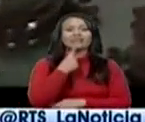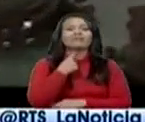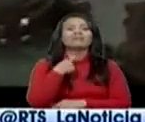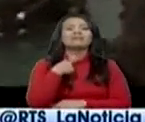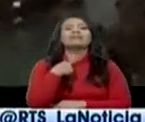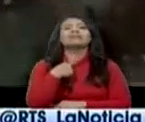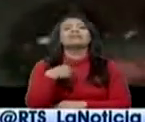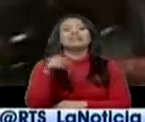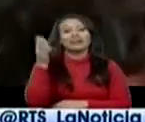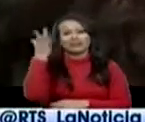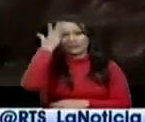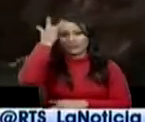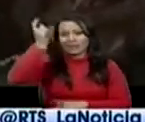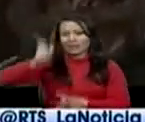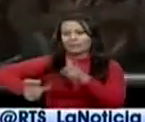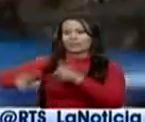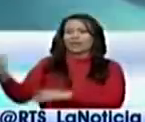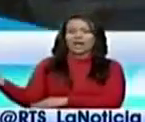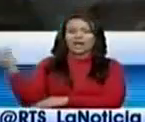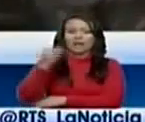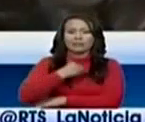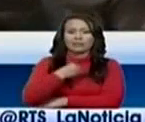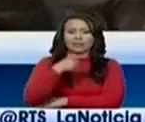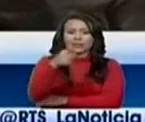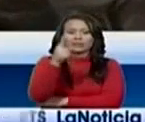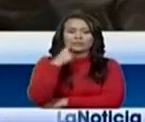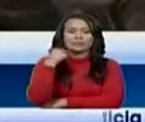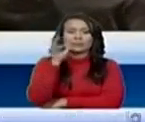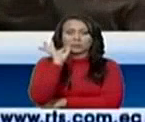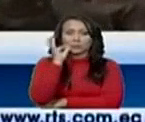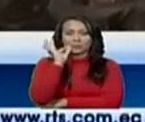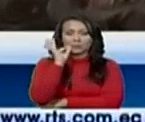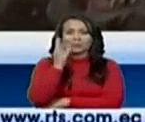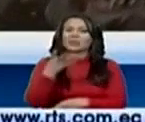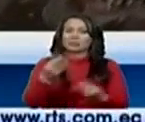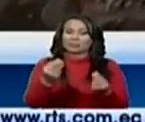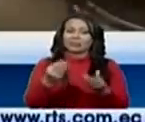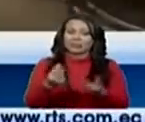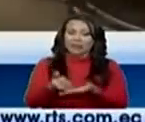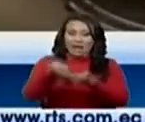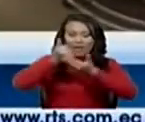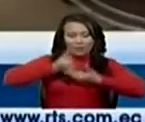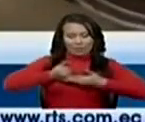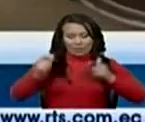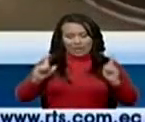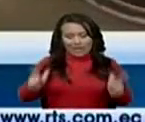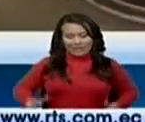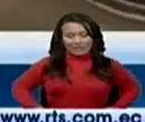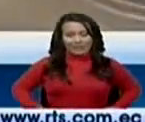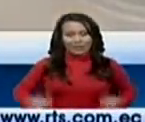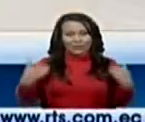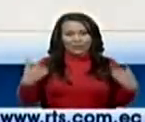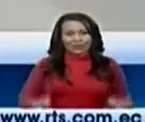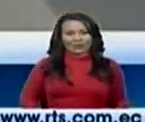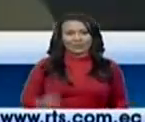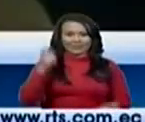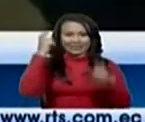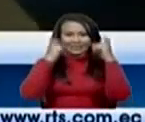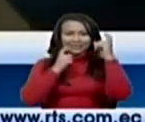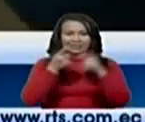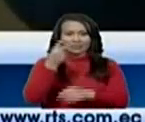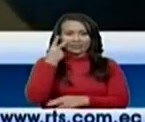mitos creados en torno a este milenario manjar que sin duda tiene cientos de beneficios en la salud física y emocional.